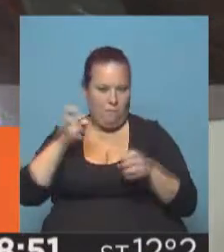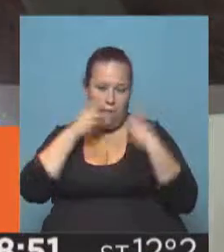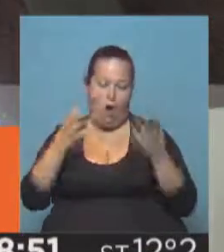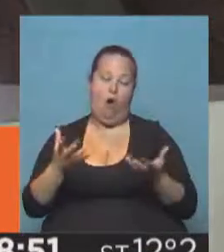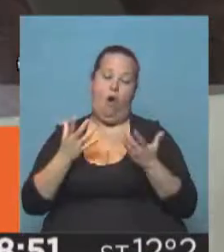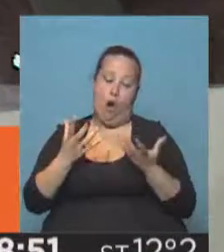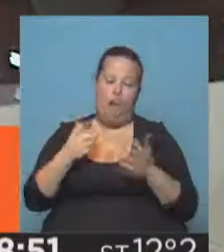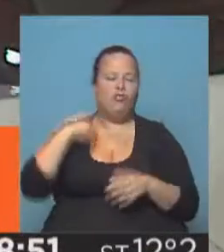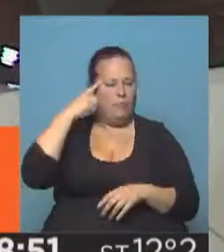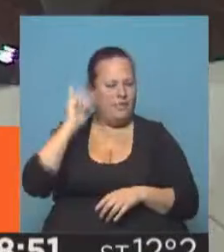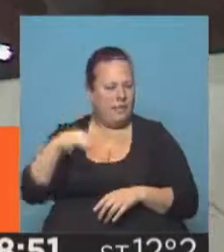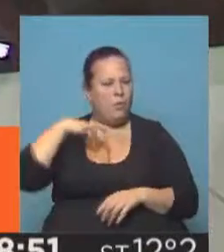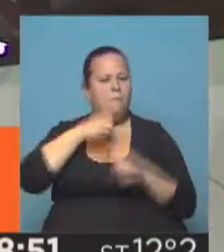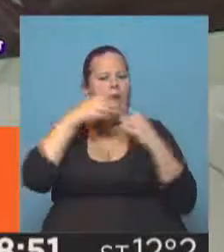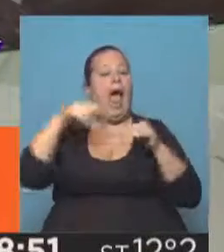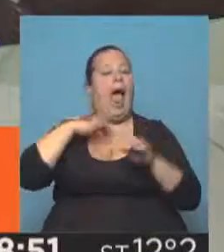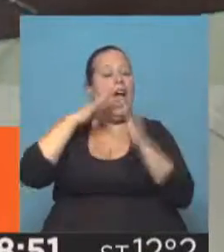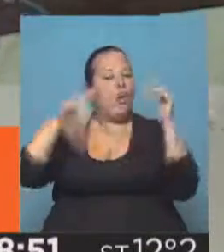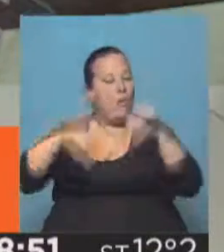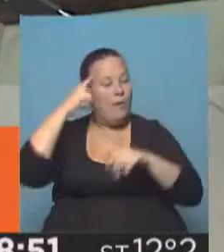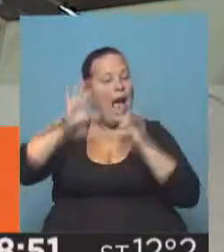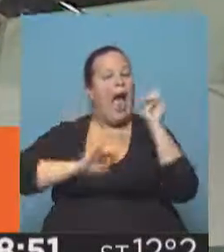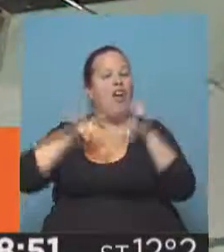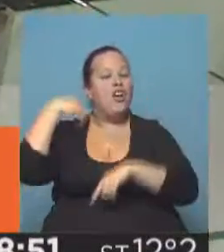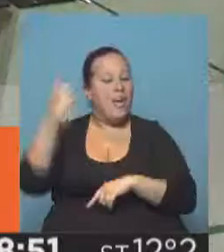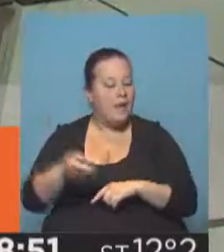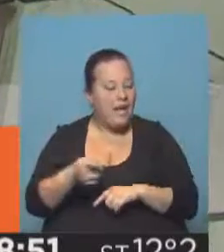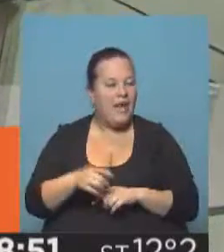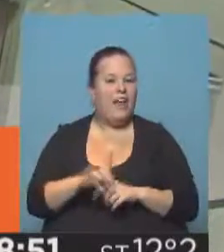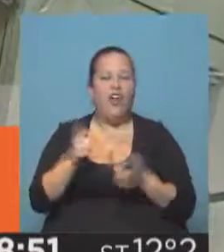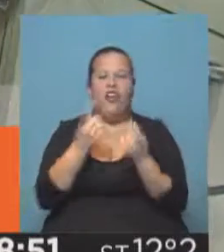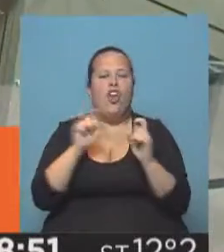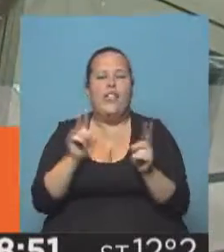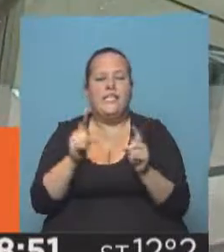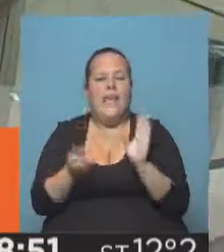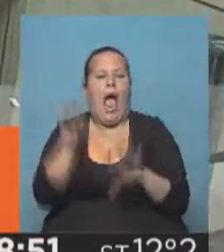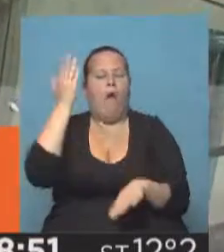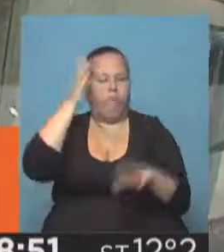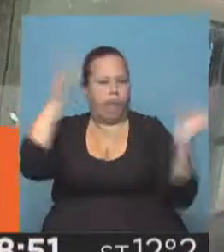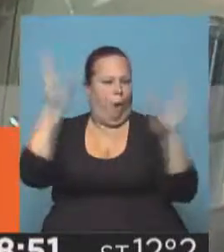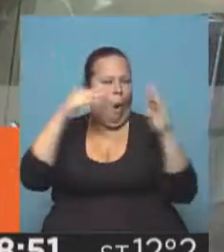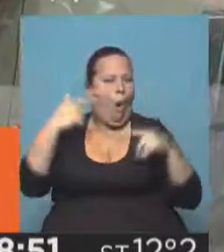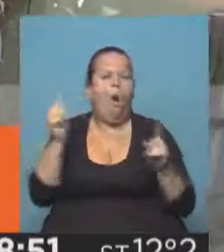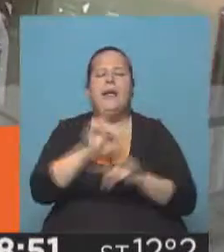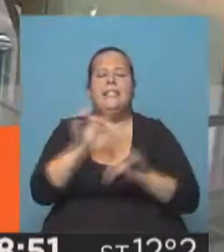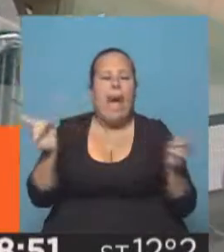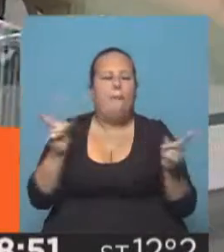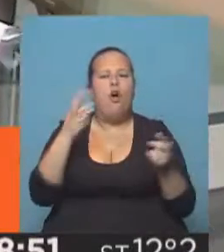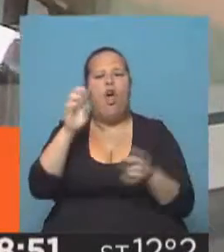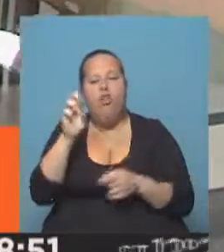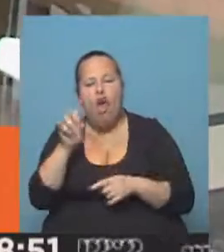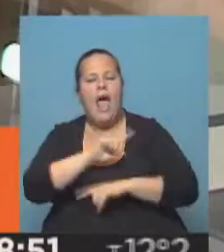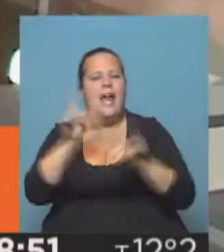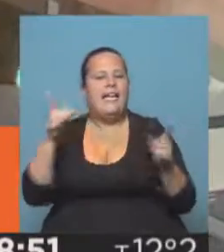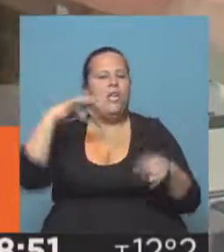Ojalá. Sí, yo creo que sí, es un año electoral y pensá que el año que viene no se necesita un incremento tan fuerte ni del tipo de cambio ni